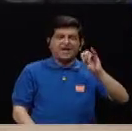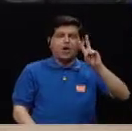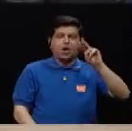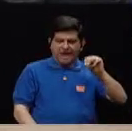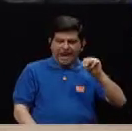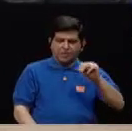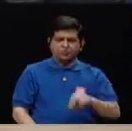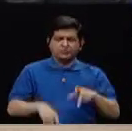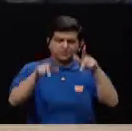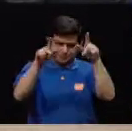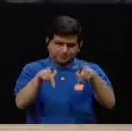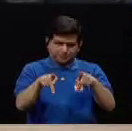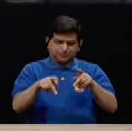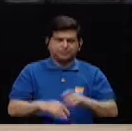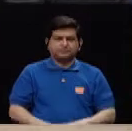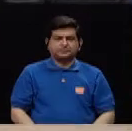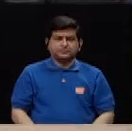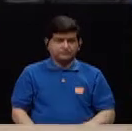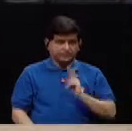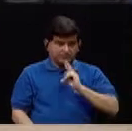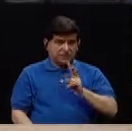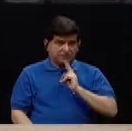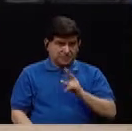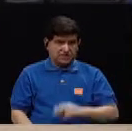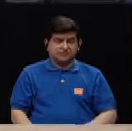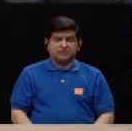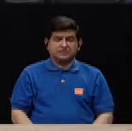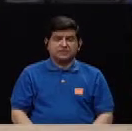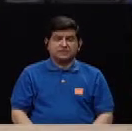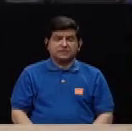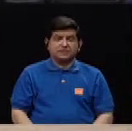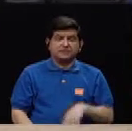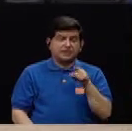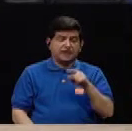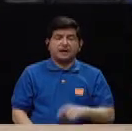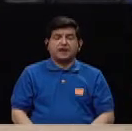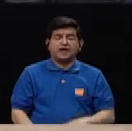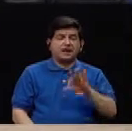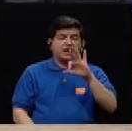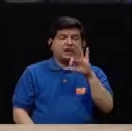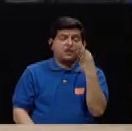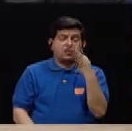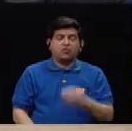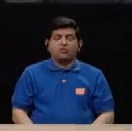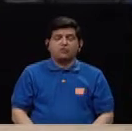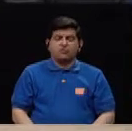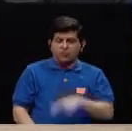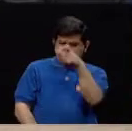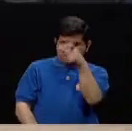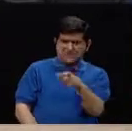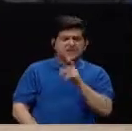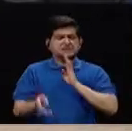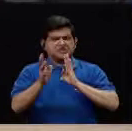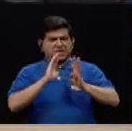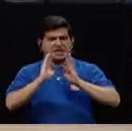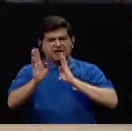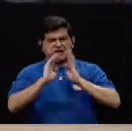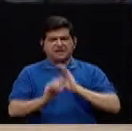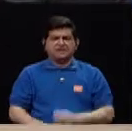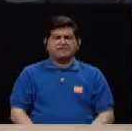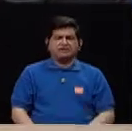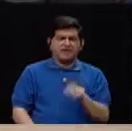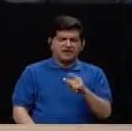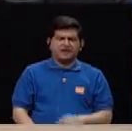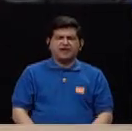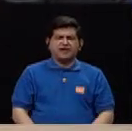es una persona, ¿verdad?, que logra con su forma de ser y con su forma de hablarte,